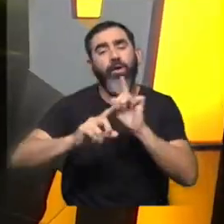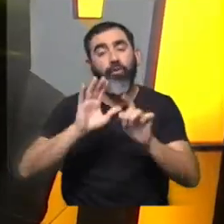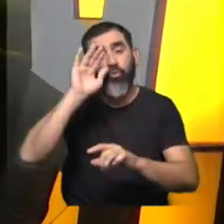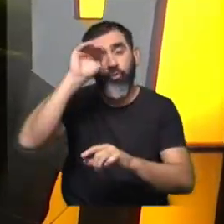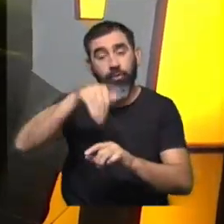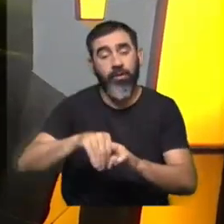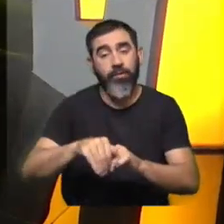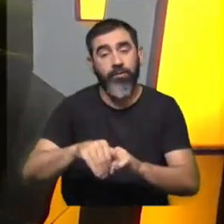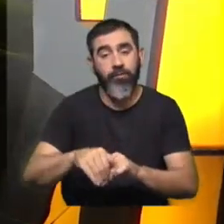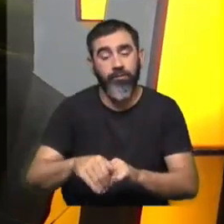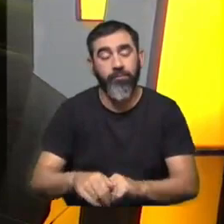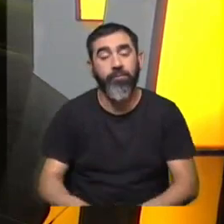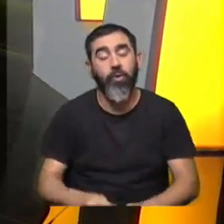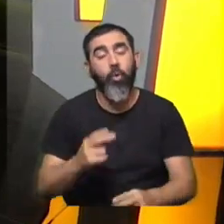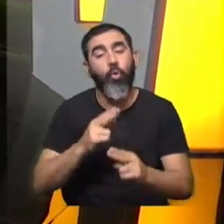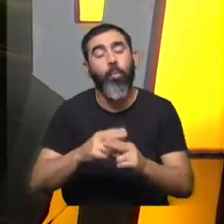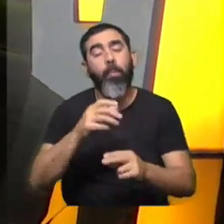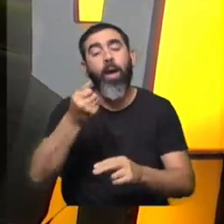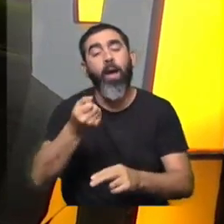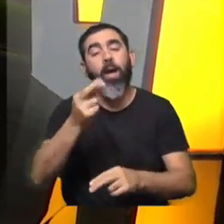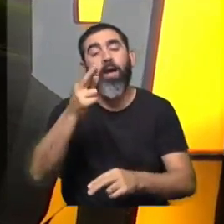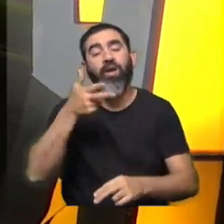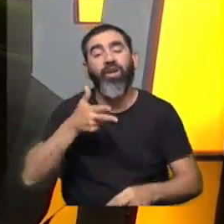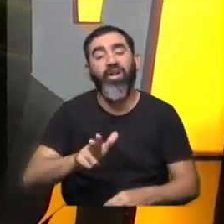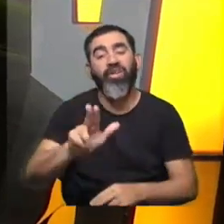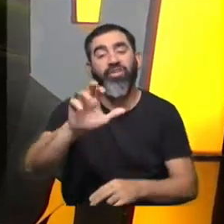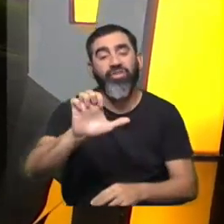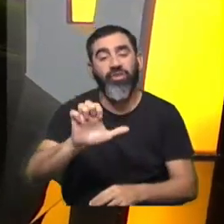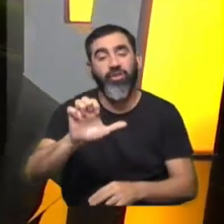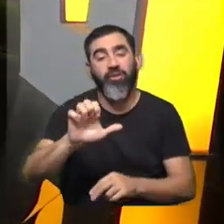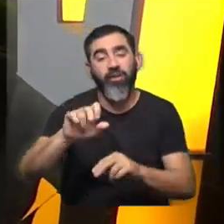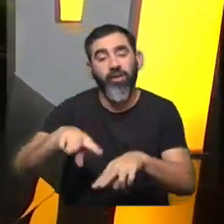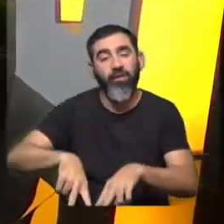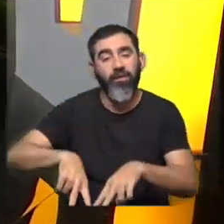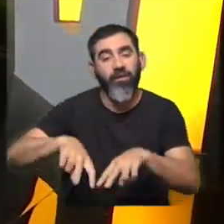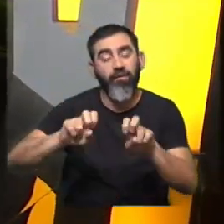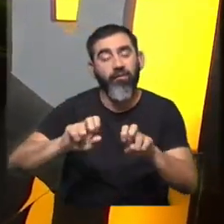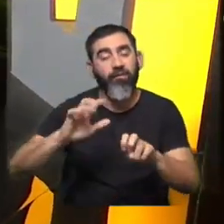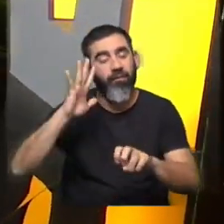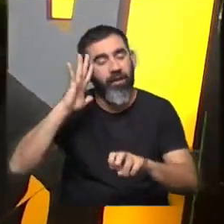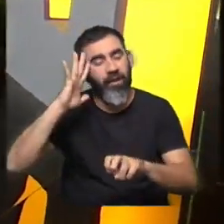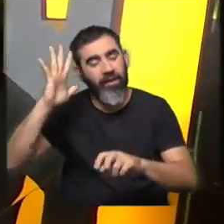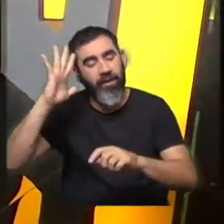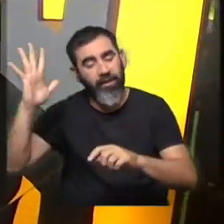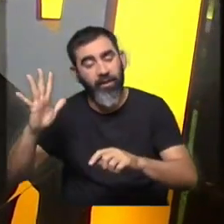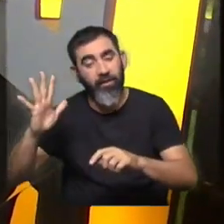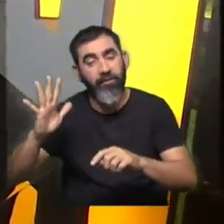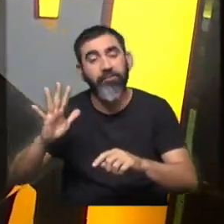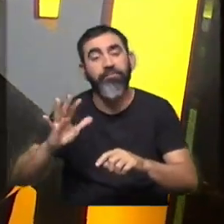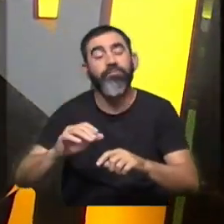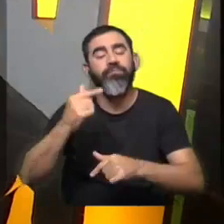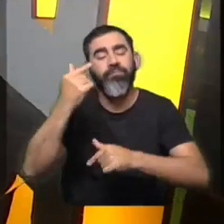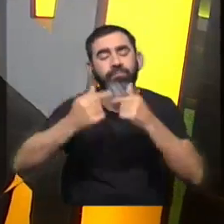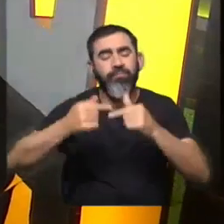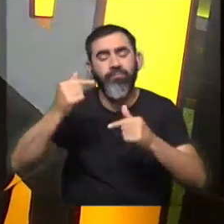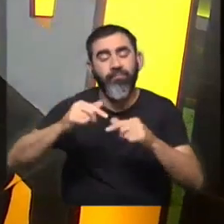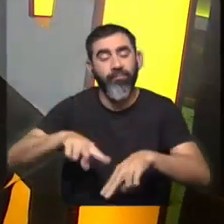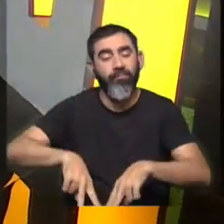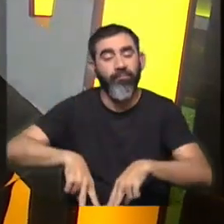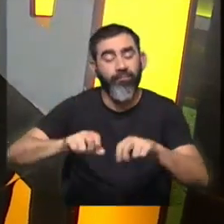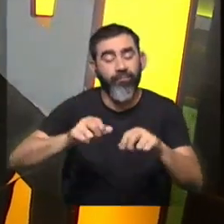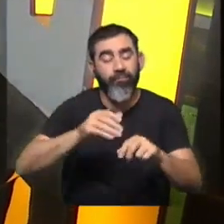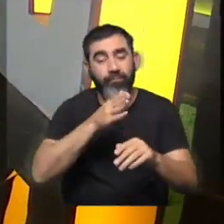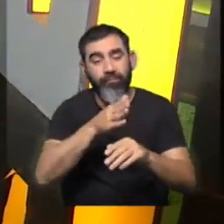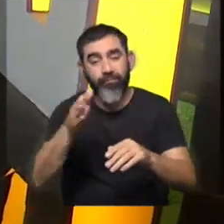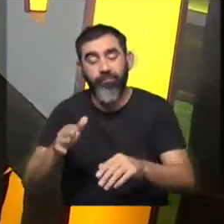República que se llama ARCHE, que justamente realiza estudios sobre psicodélicos y llevan adelante diversas líneas de investigación.